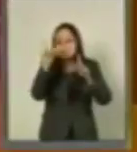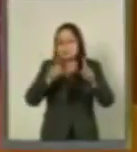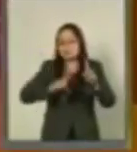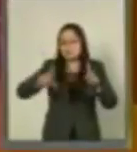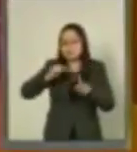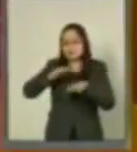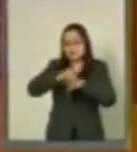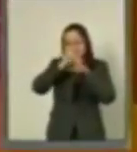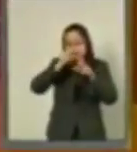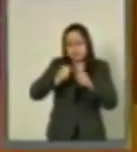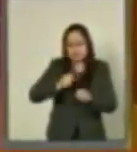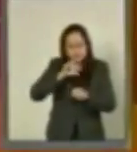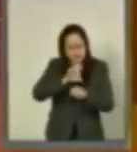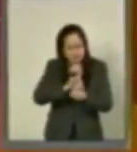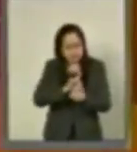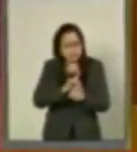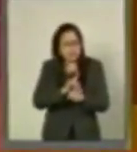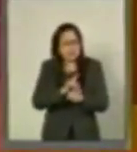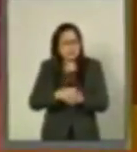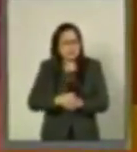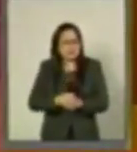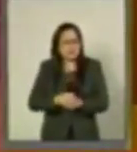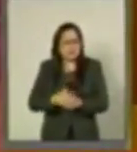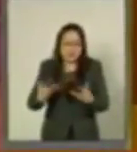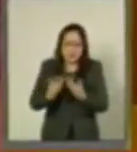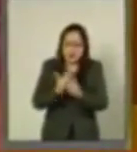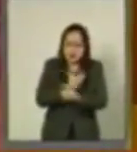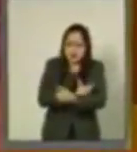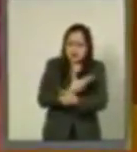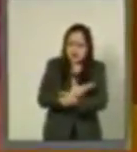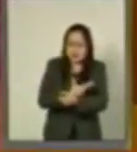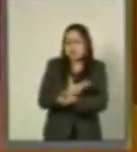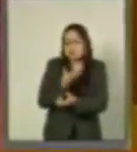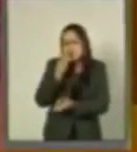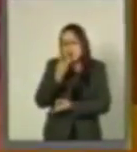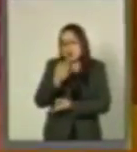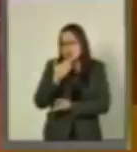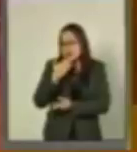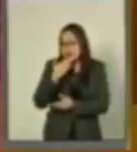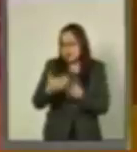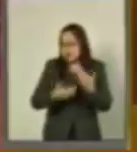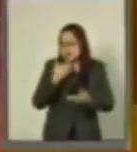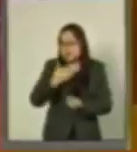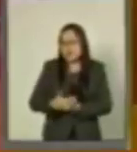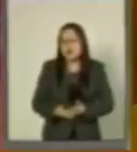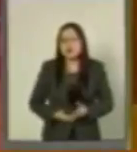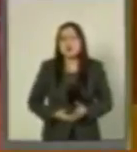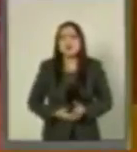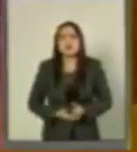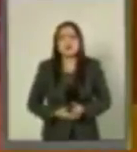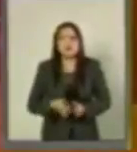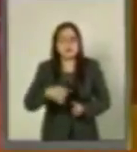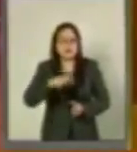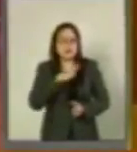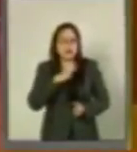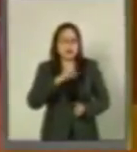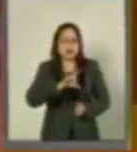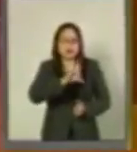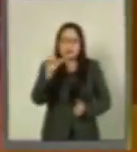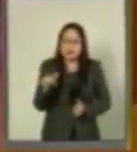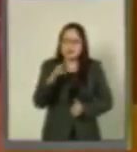en materia de seguridad, en la coordinación, ha funcionado muy bien. Y después empezó usted a hacer